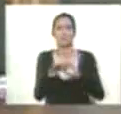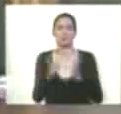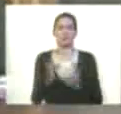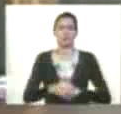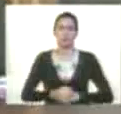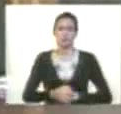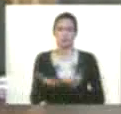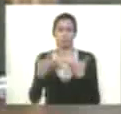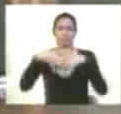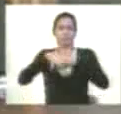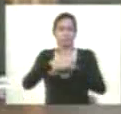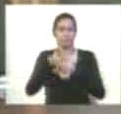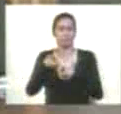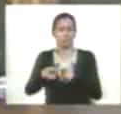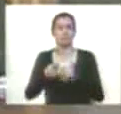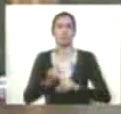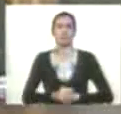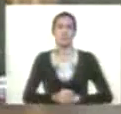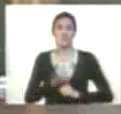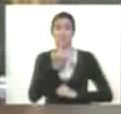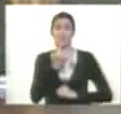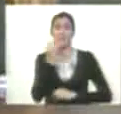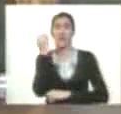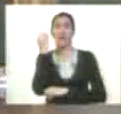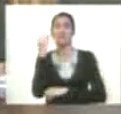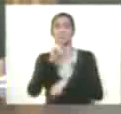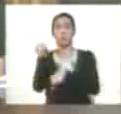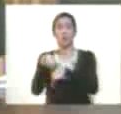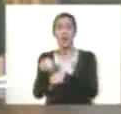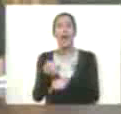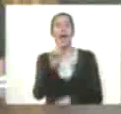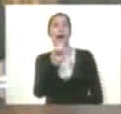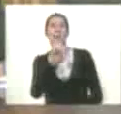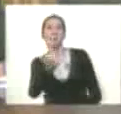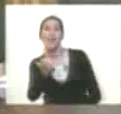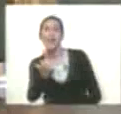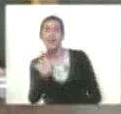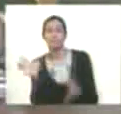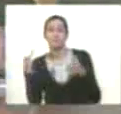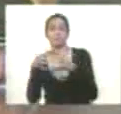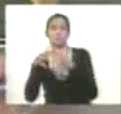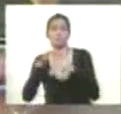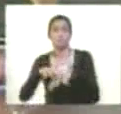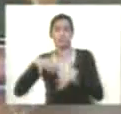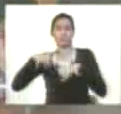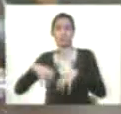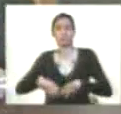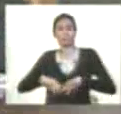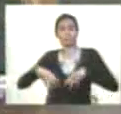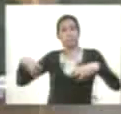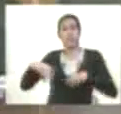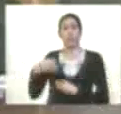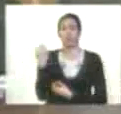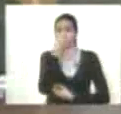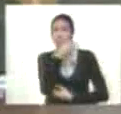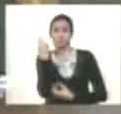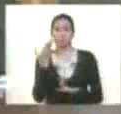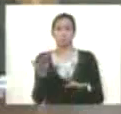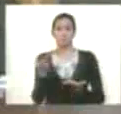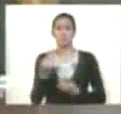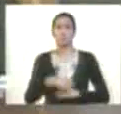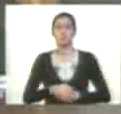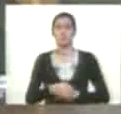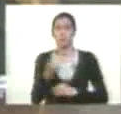esa definición que se ha hecho por allí de que es una Asamblea Nacional adecoburguesa, creo que da en el clavo, desde el punto de vista